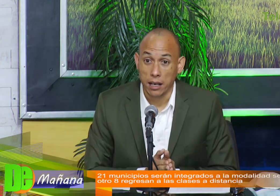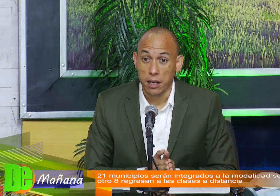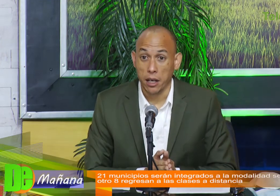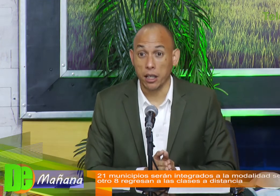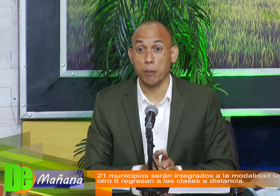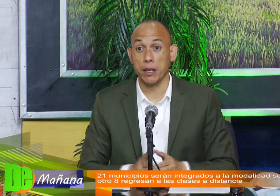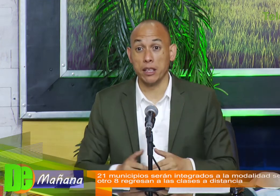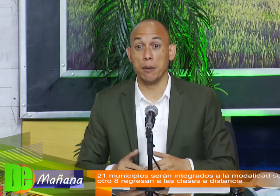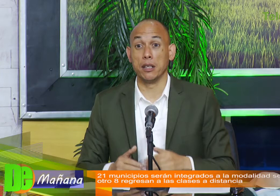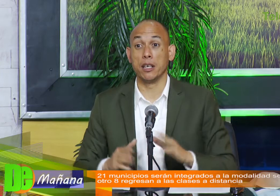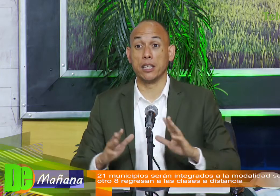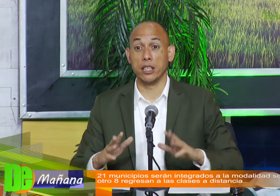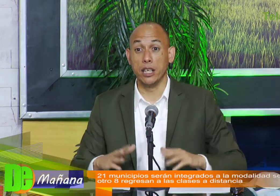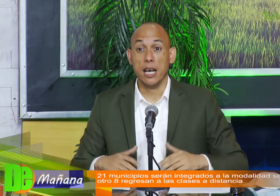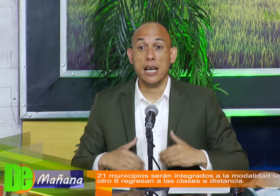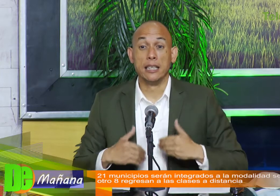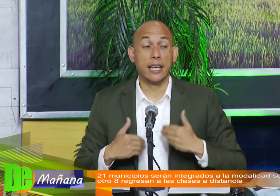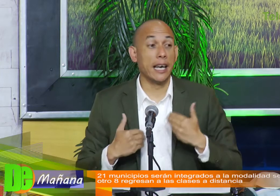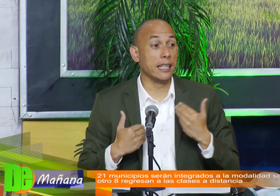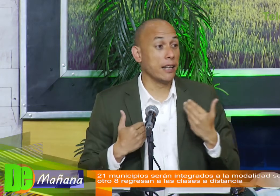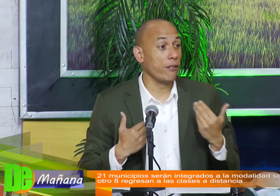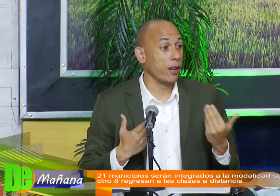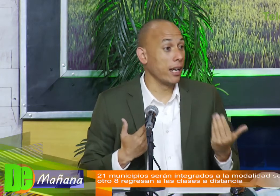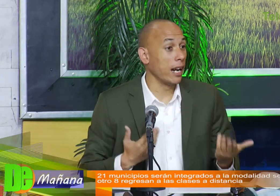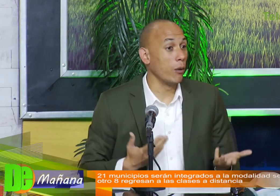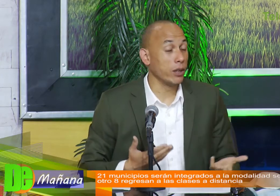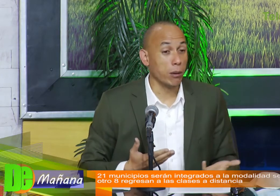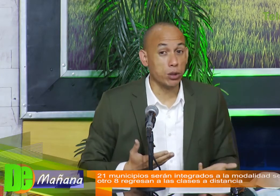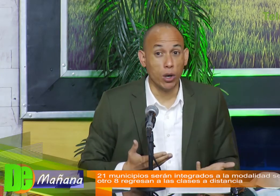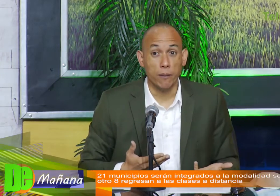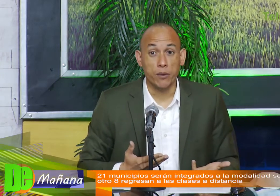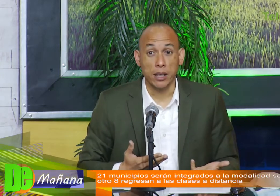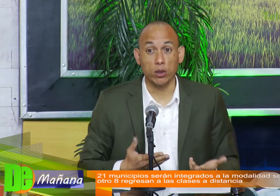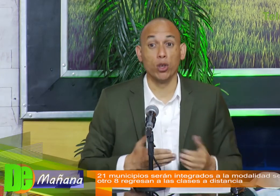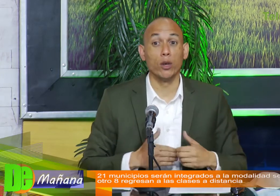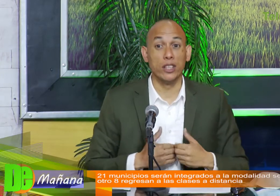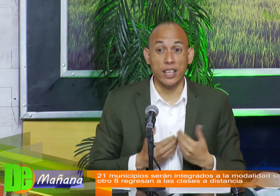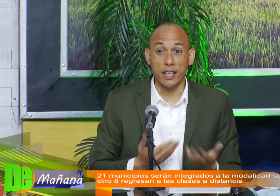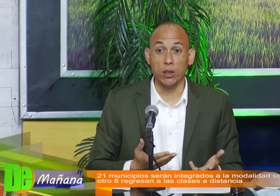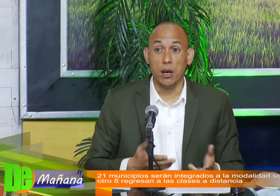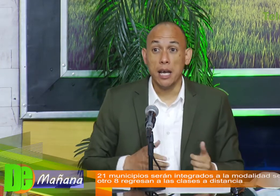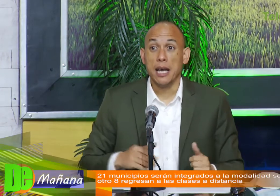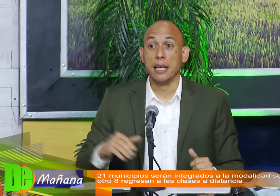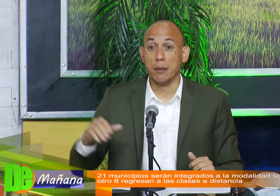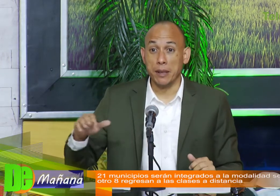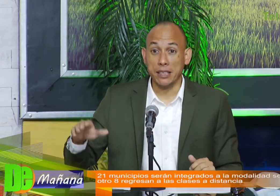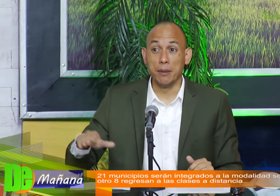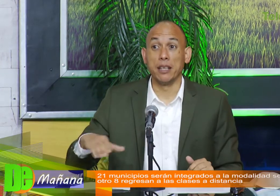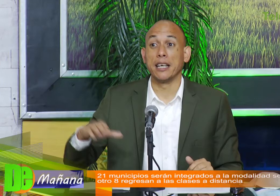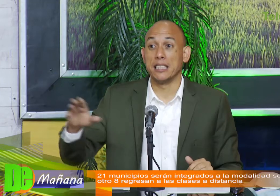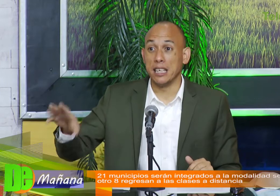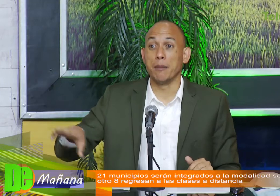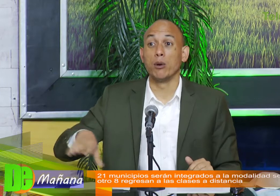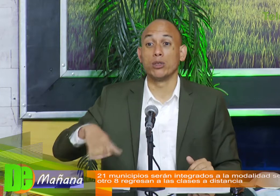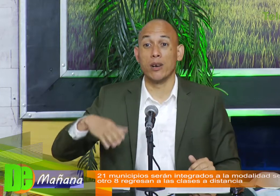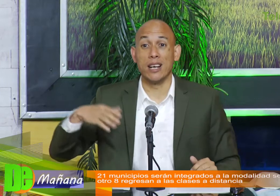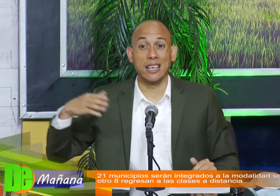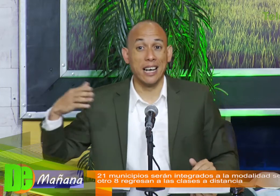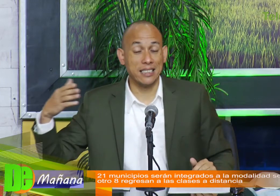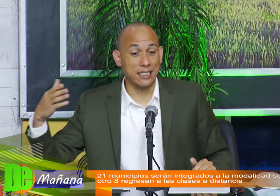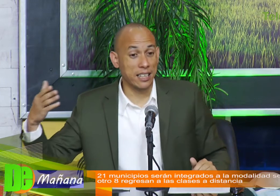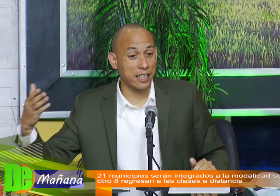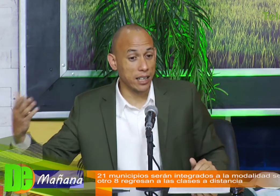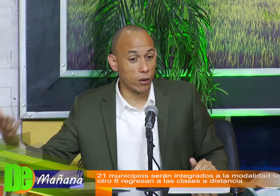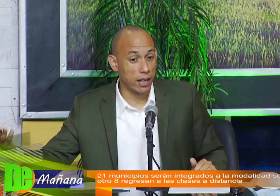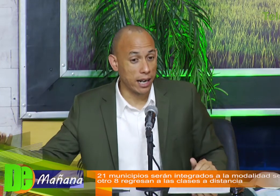escolar independientemente de que sí de que esa fue era la única opción eso yo lo entiendo independientemente de que sí que me gustaron